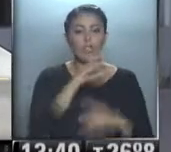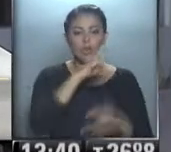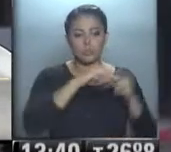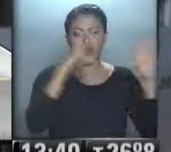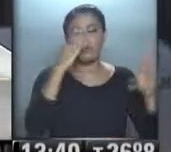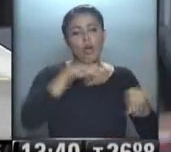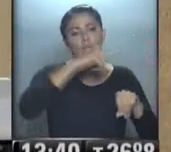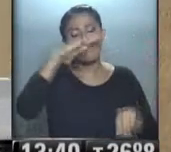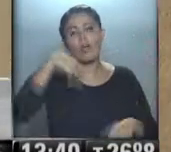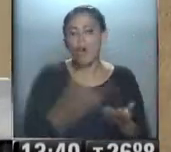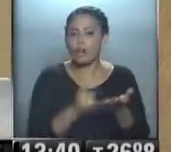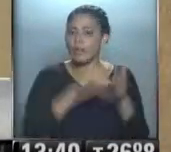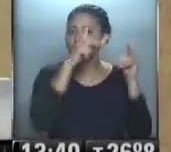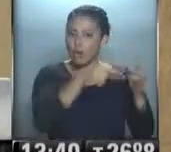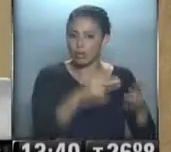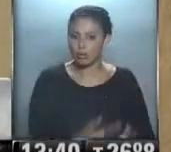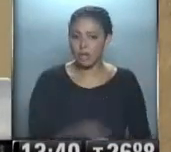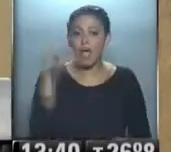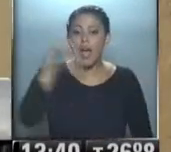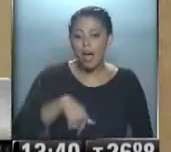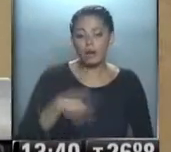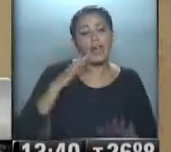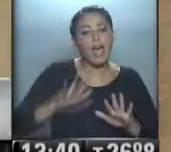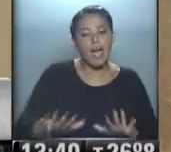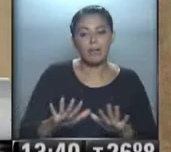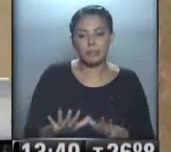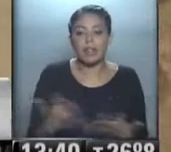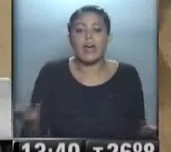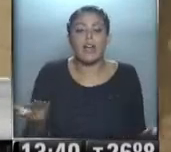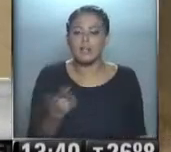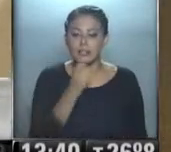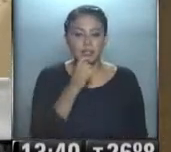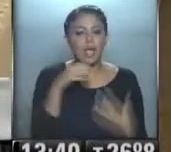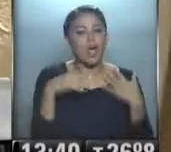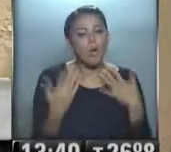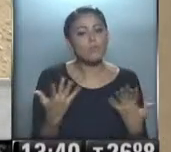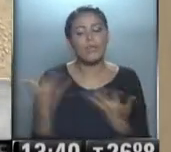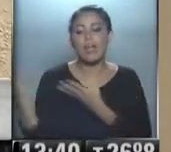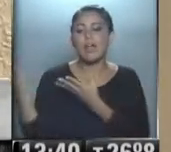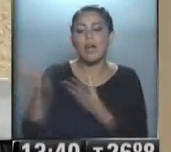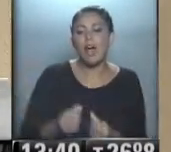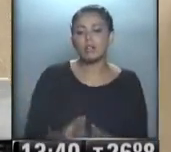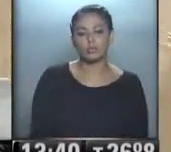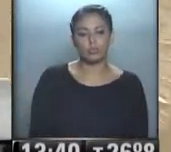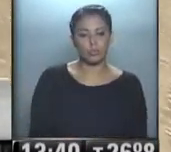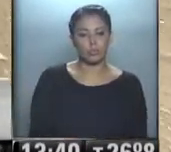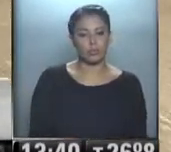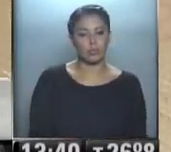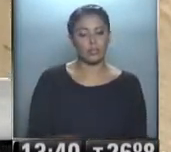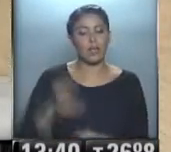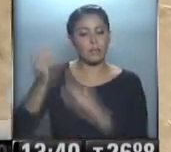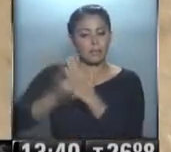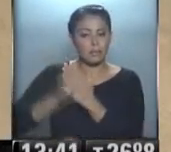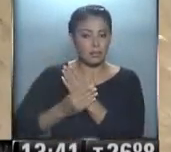las horas se volvió a cortar. Y bueno, ahora estamos esperando a ver si podemos tener una ayuda del